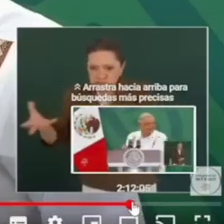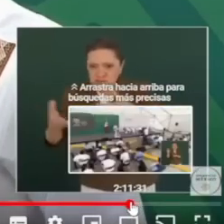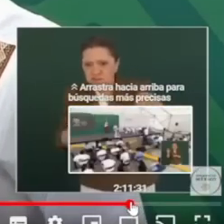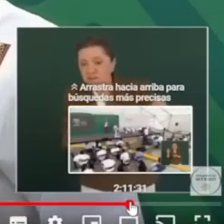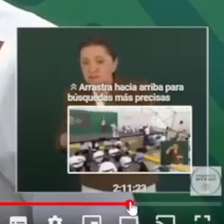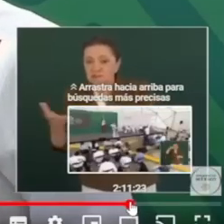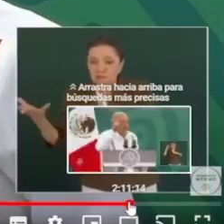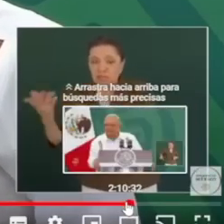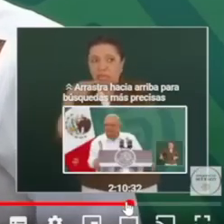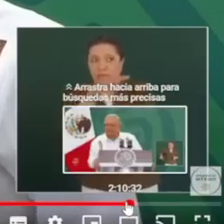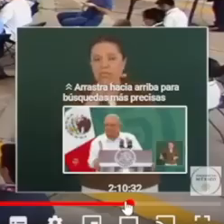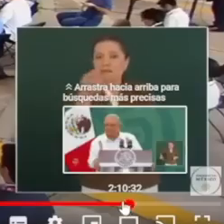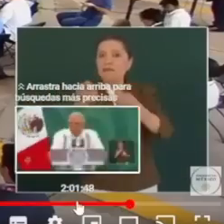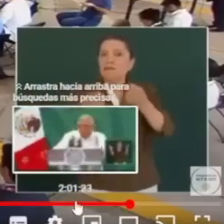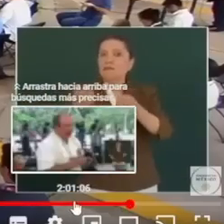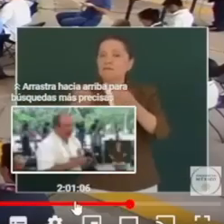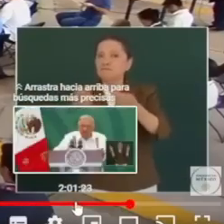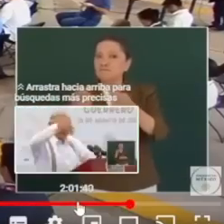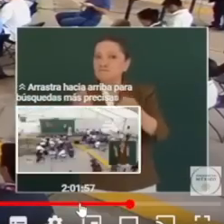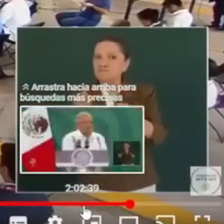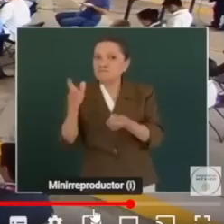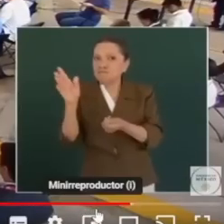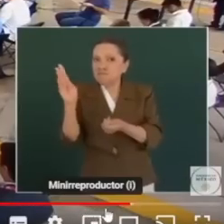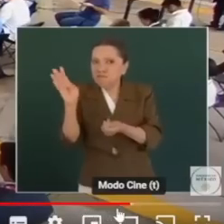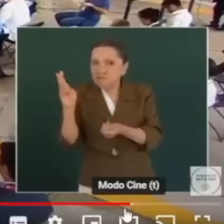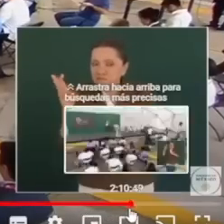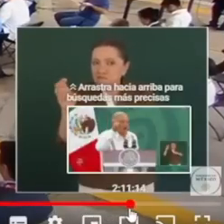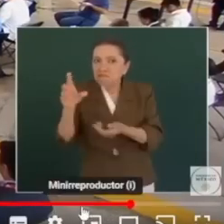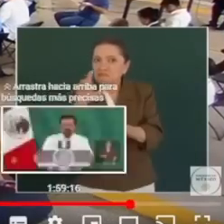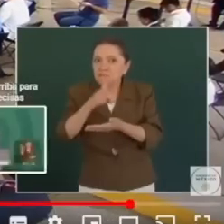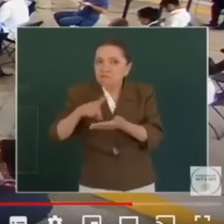que ellos controlaban el aeropuerto.